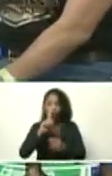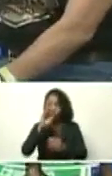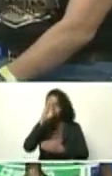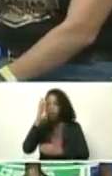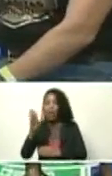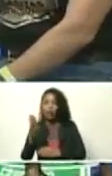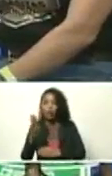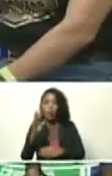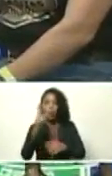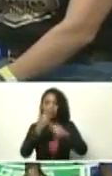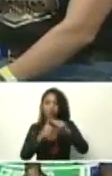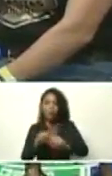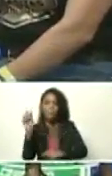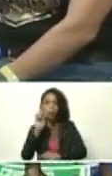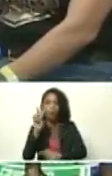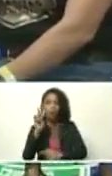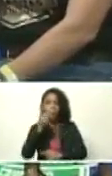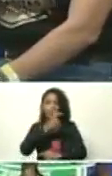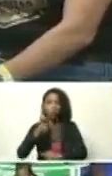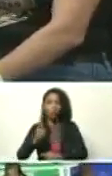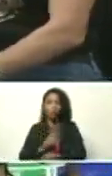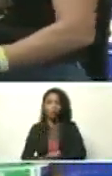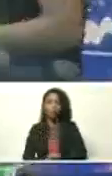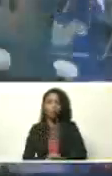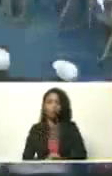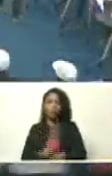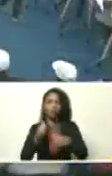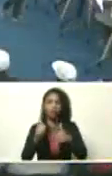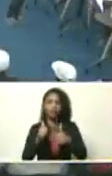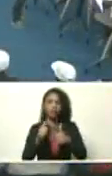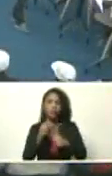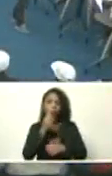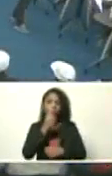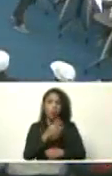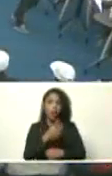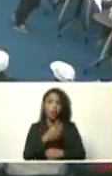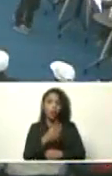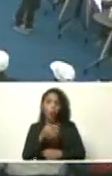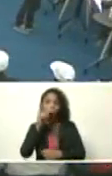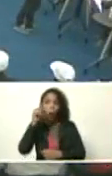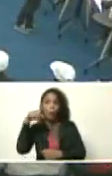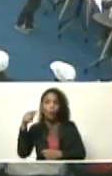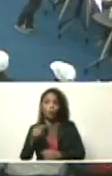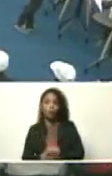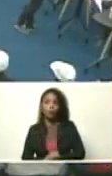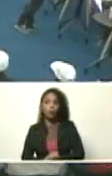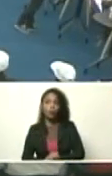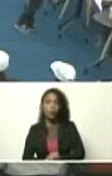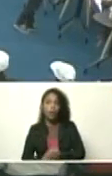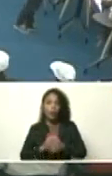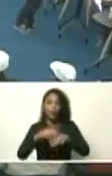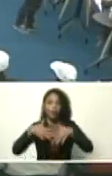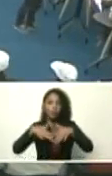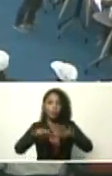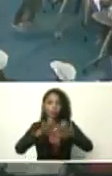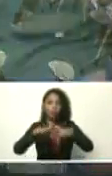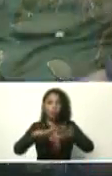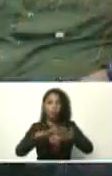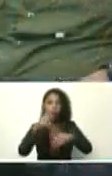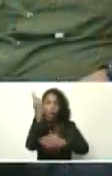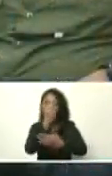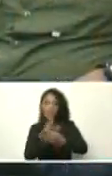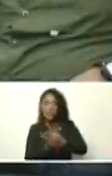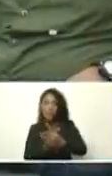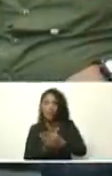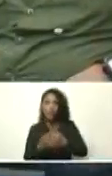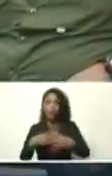calculado 22. 22 personas. Excelente. Bueno, Charlie Guerrero, textiles, el diseño